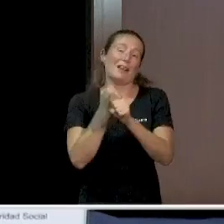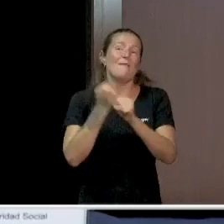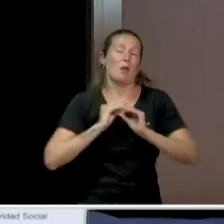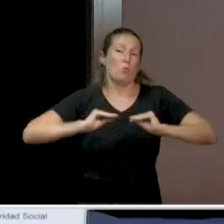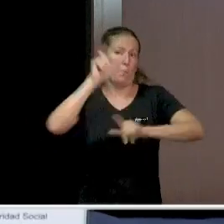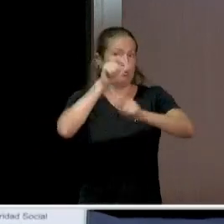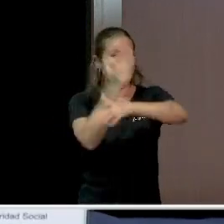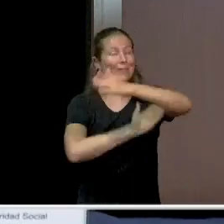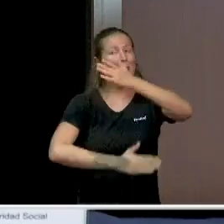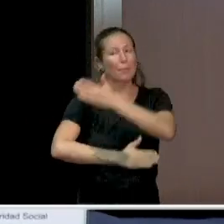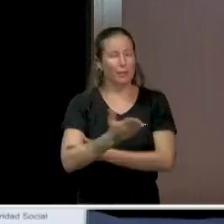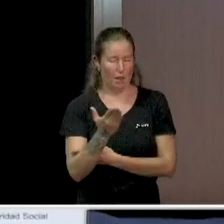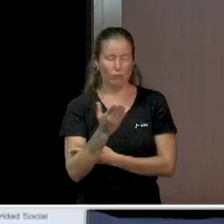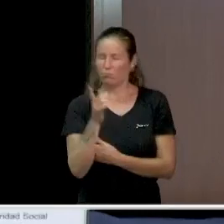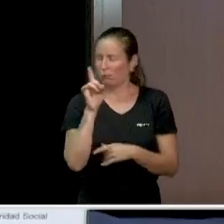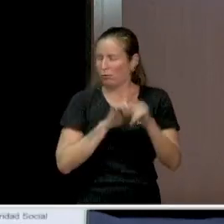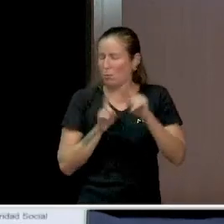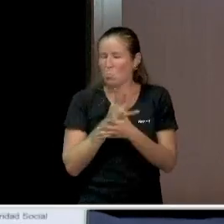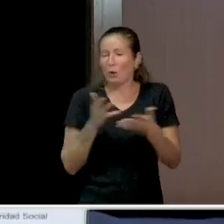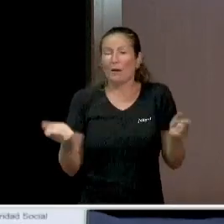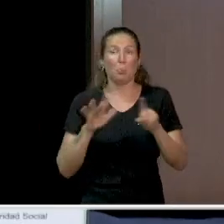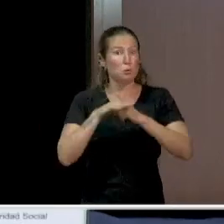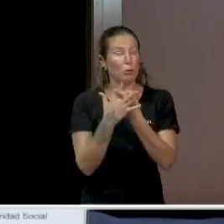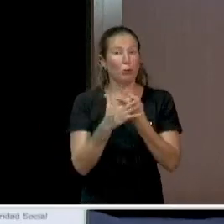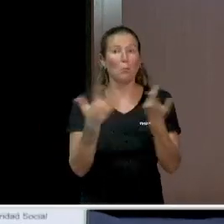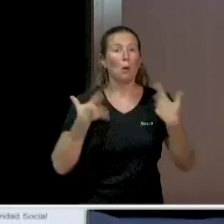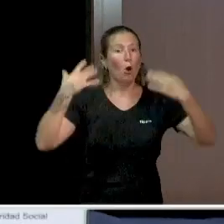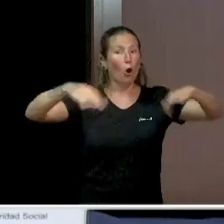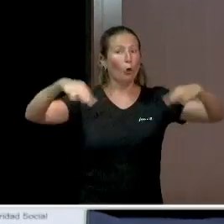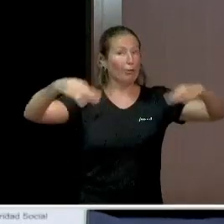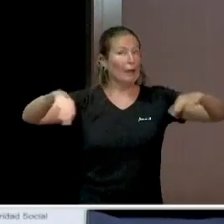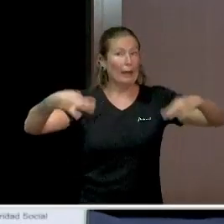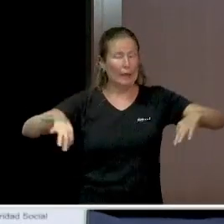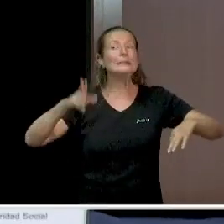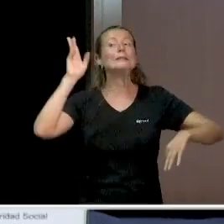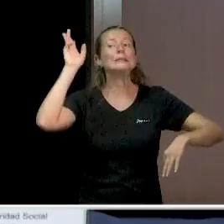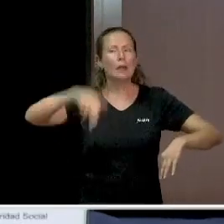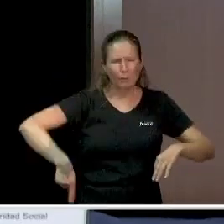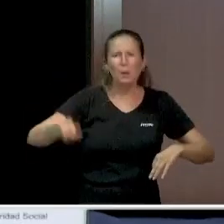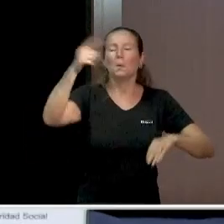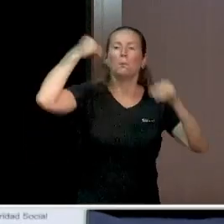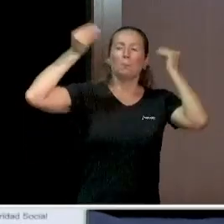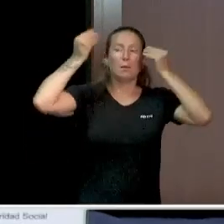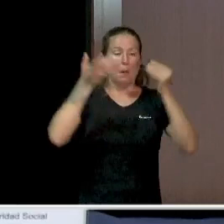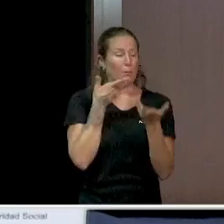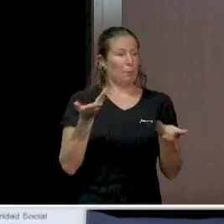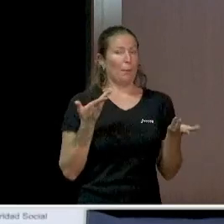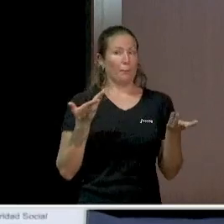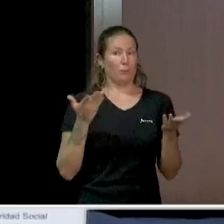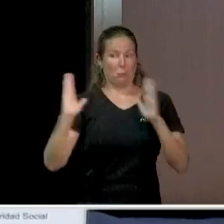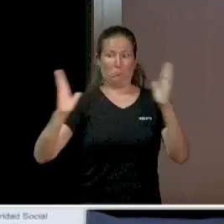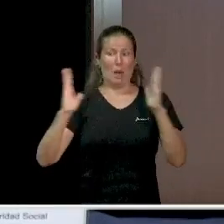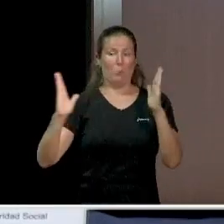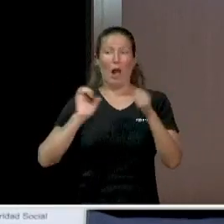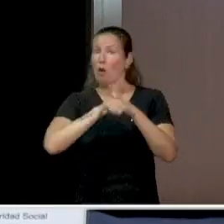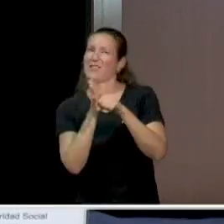discapacidad. Incluso en condiciones ordinarias. Pensemos en el periodo prepandemia. En